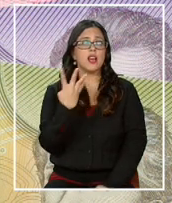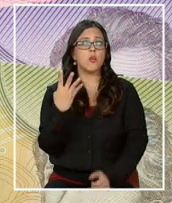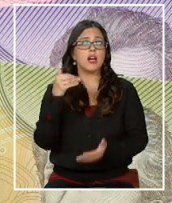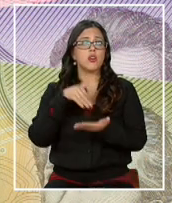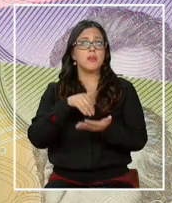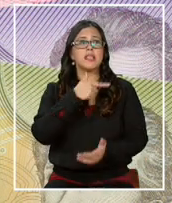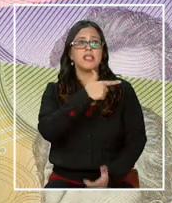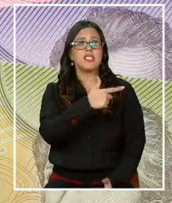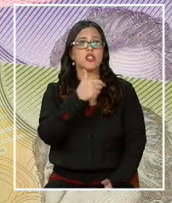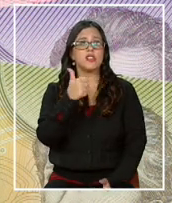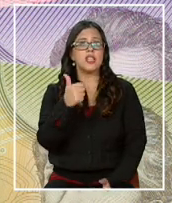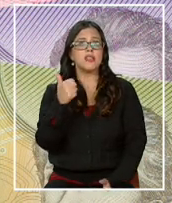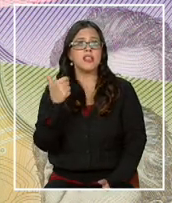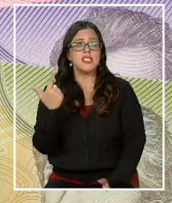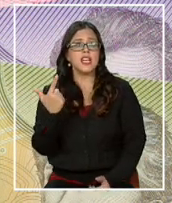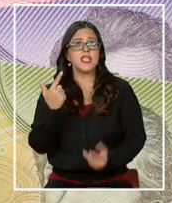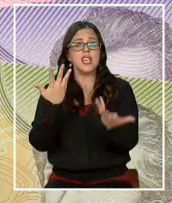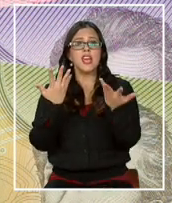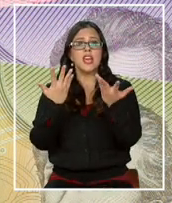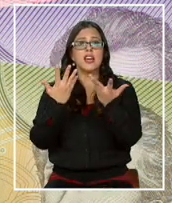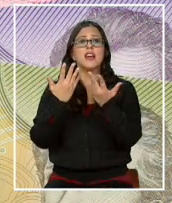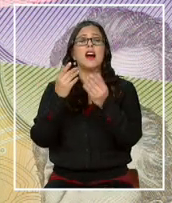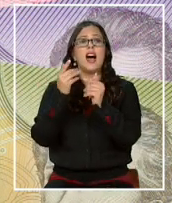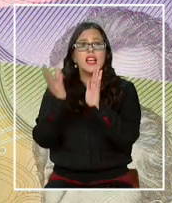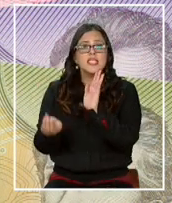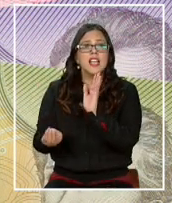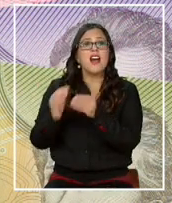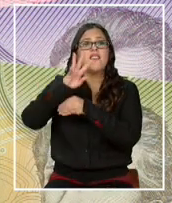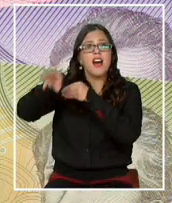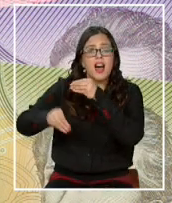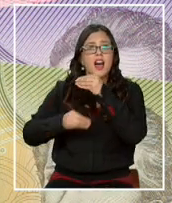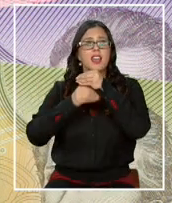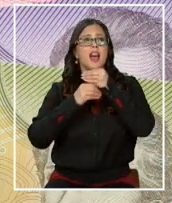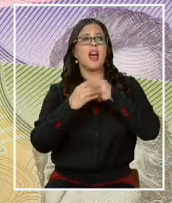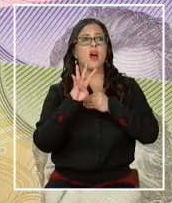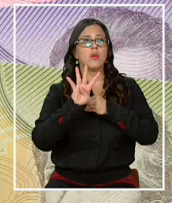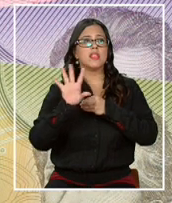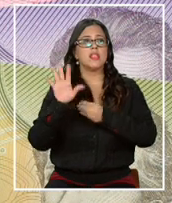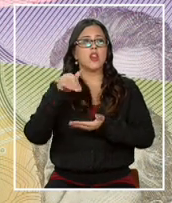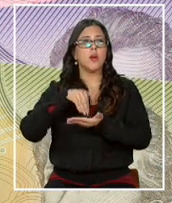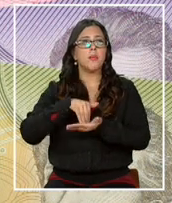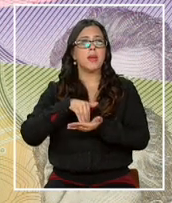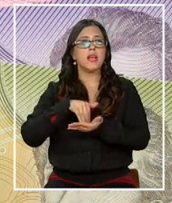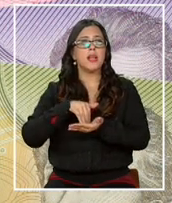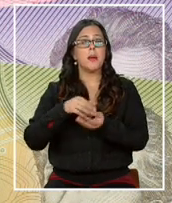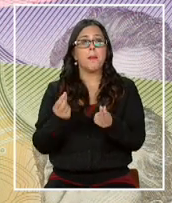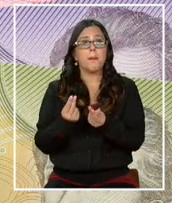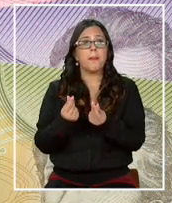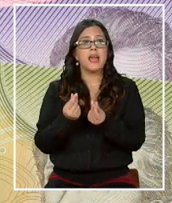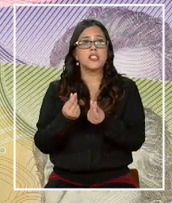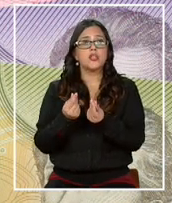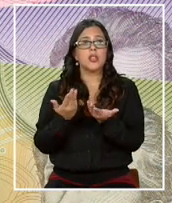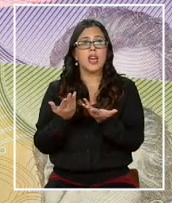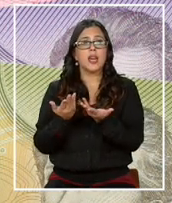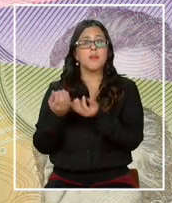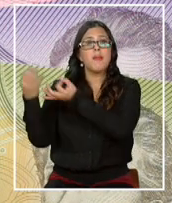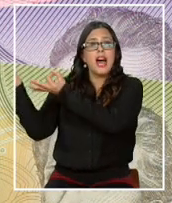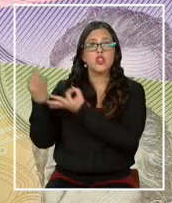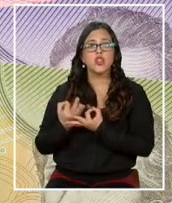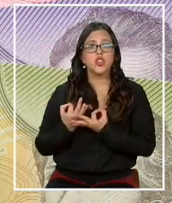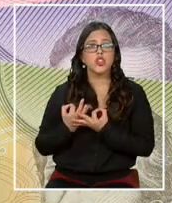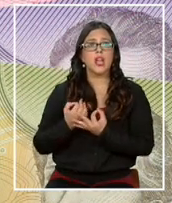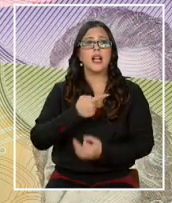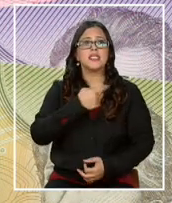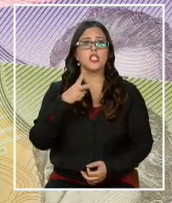74.767 pesos, se le complementará con más de 45.000 pesos, para así completar un monto total de 120.000 pesos